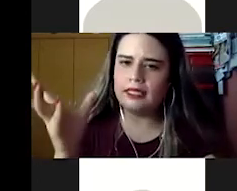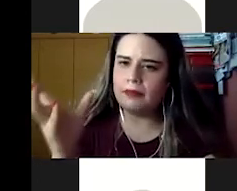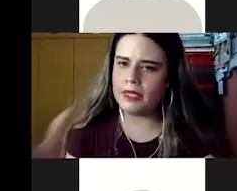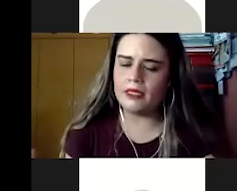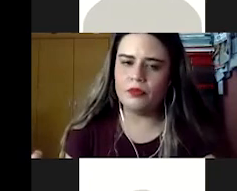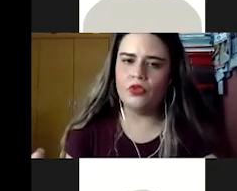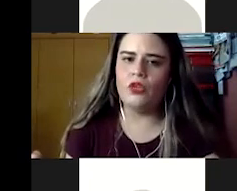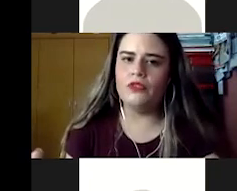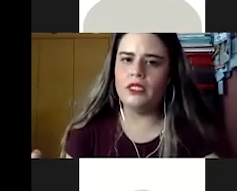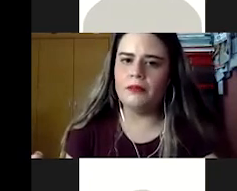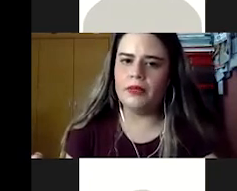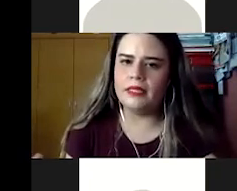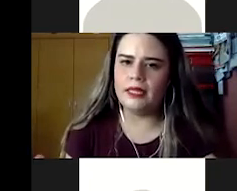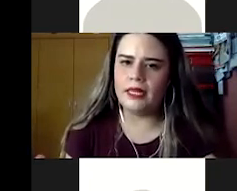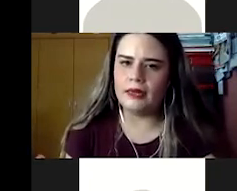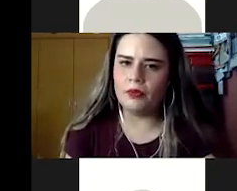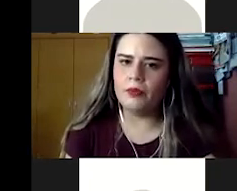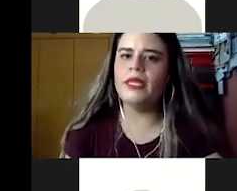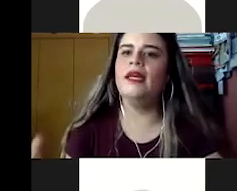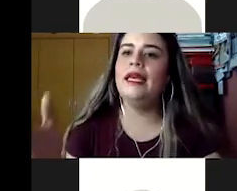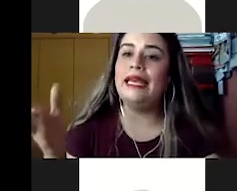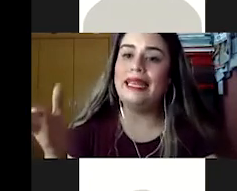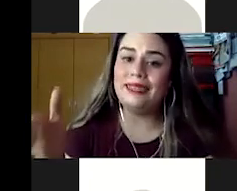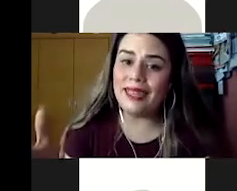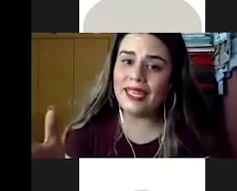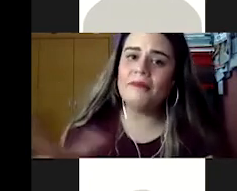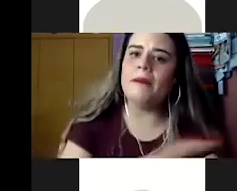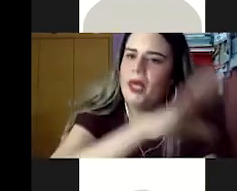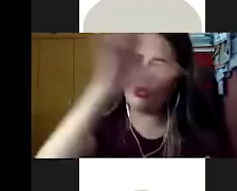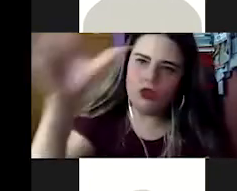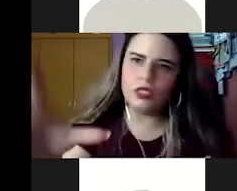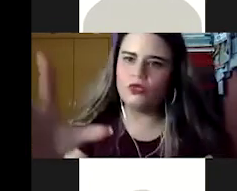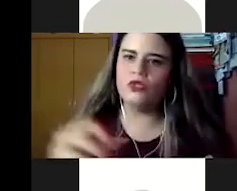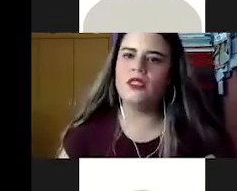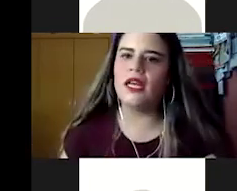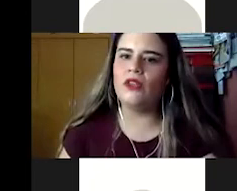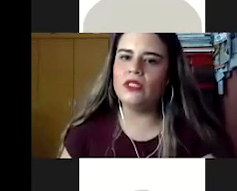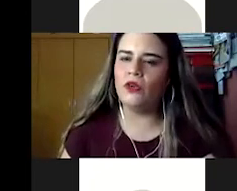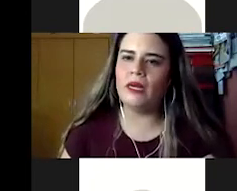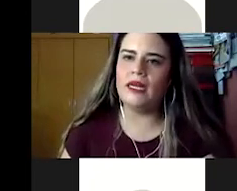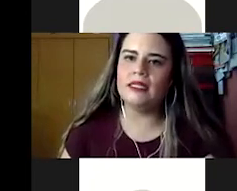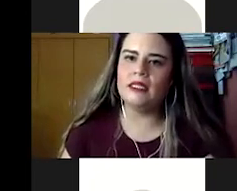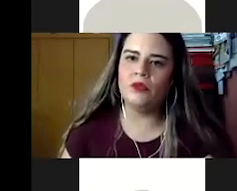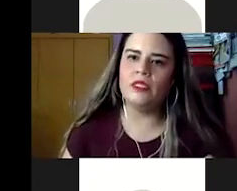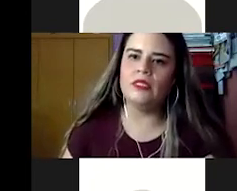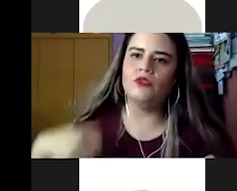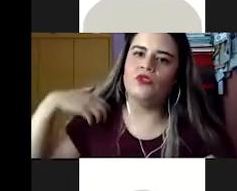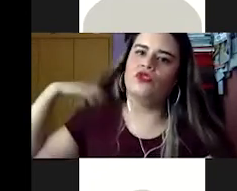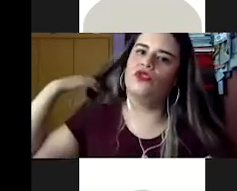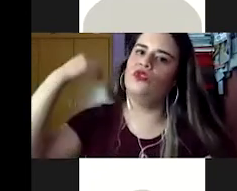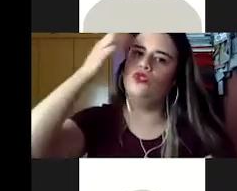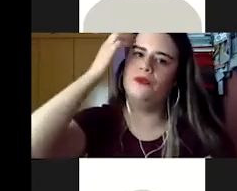2016 también se puso en la Oficina de Presidencia de la República. El INEGI mapeó todos estos indicadores globales, así como lo